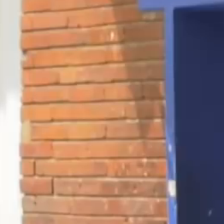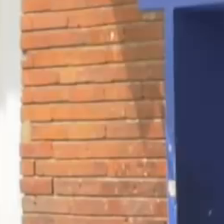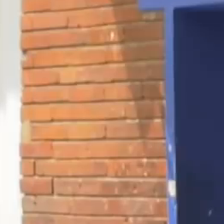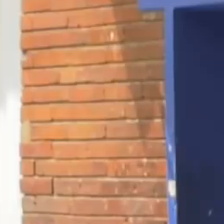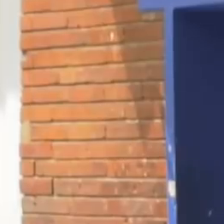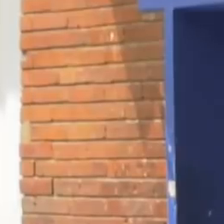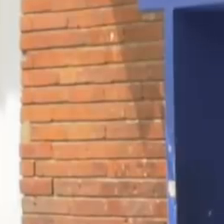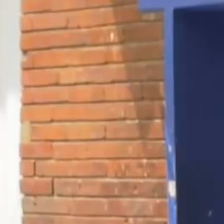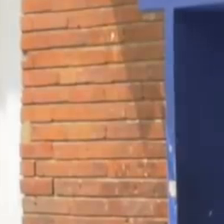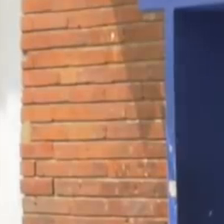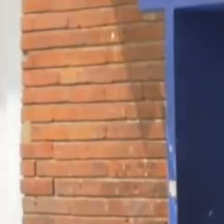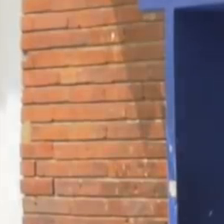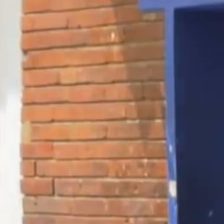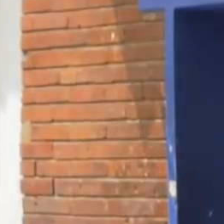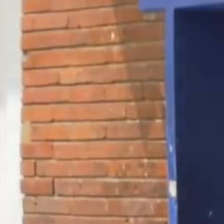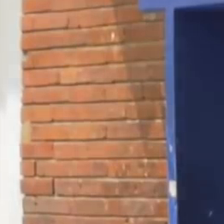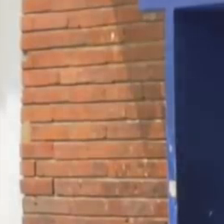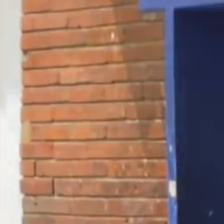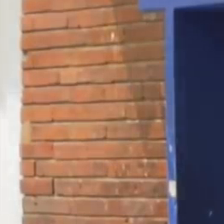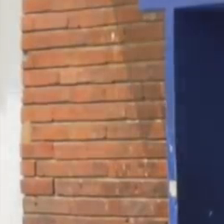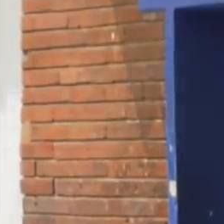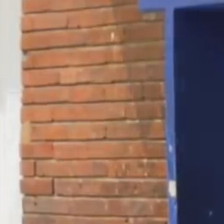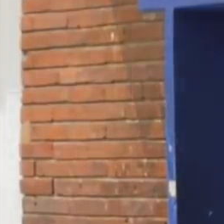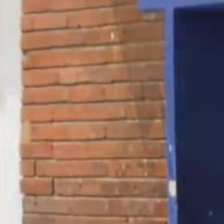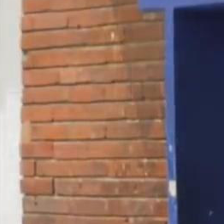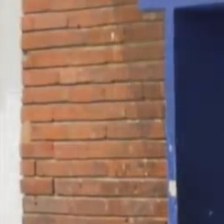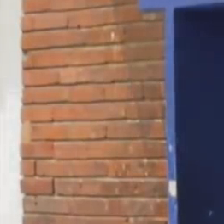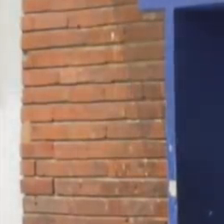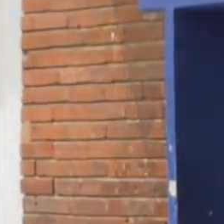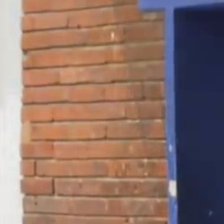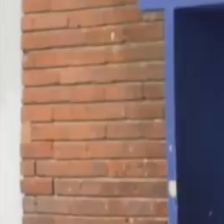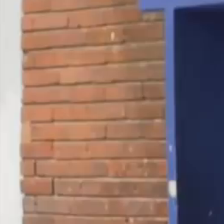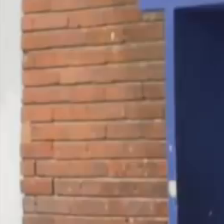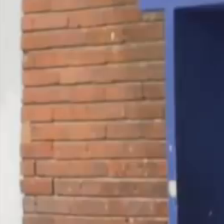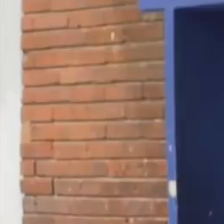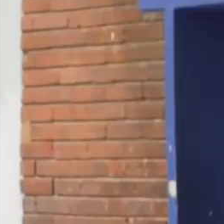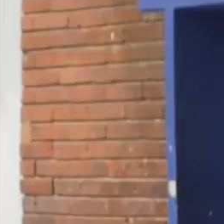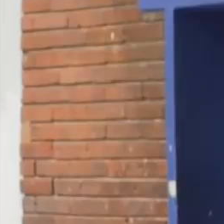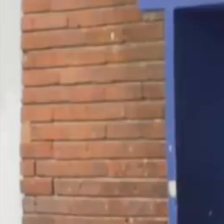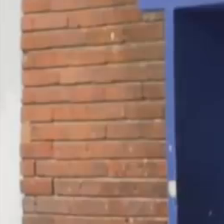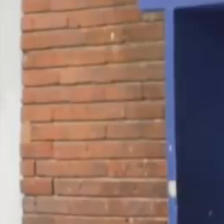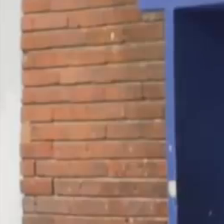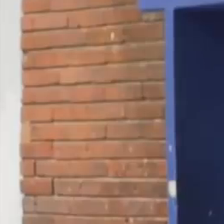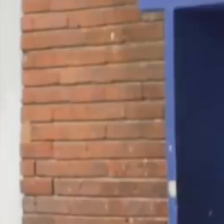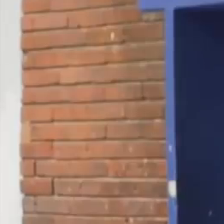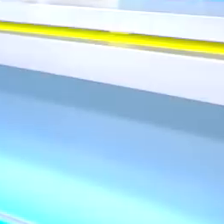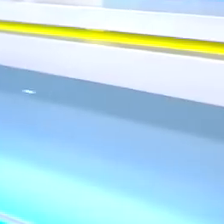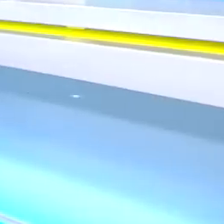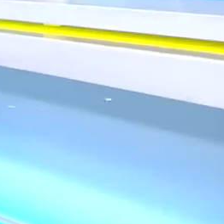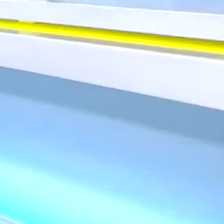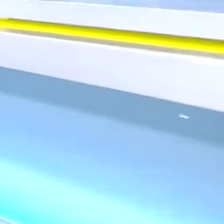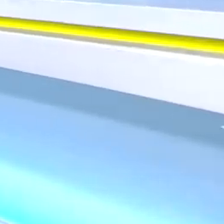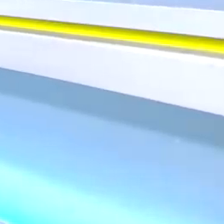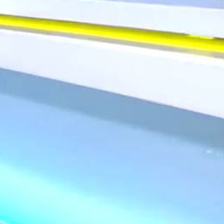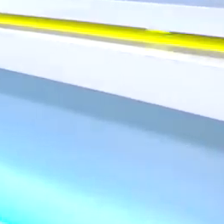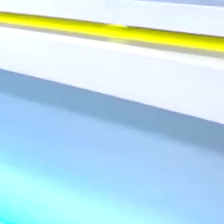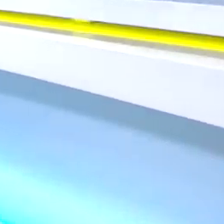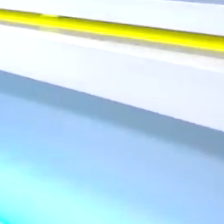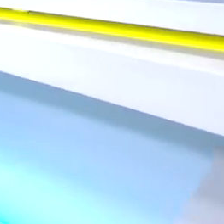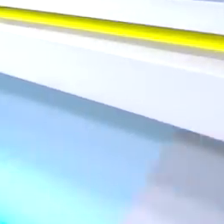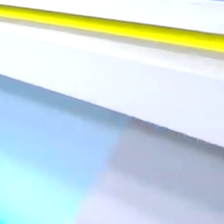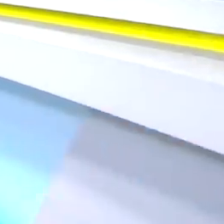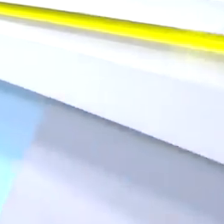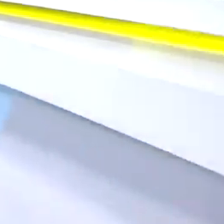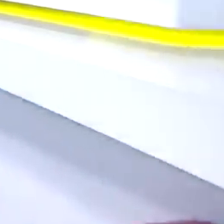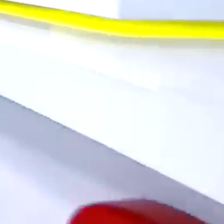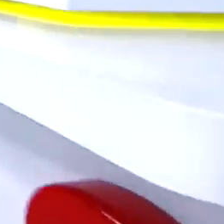Por eso, adopte todas las medidas de autocuidado y cuide a sus familiares. Con esta información me despido desde el Hospital Santa Clara. Luisa Fernández,